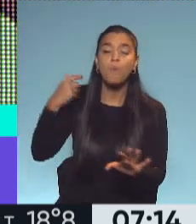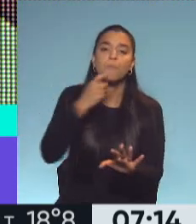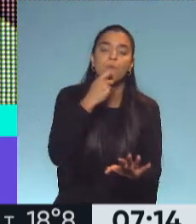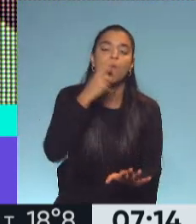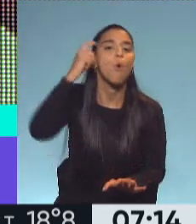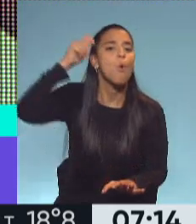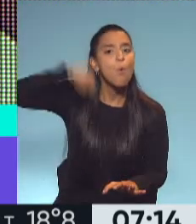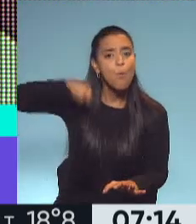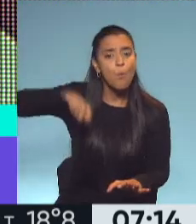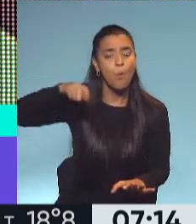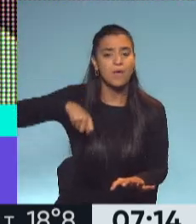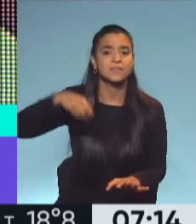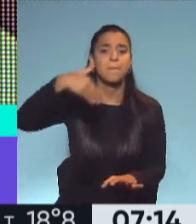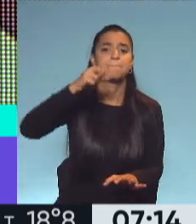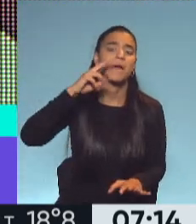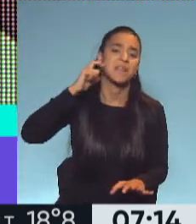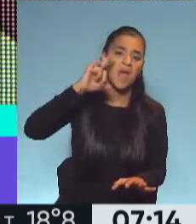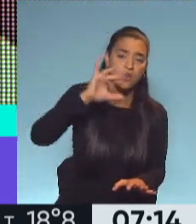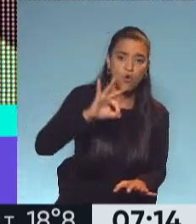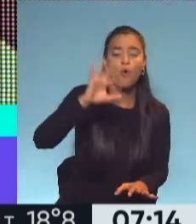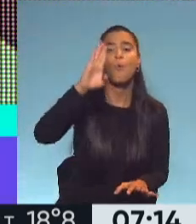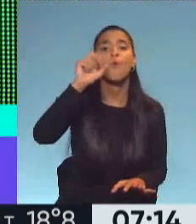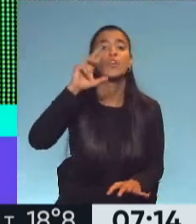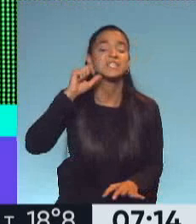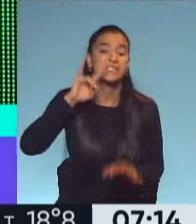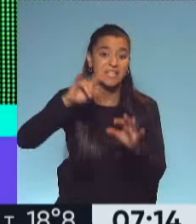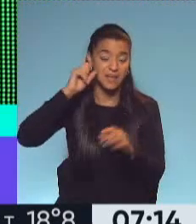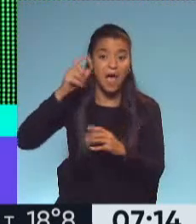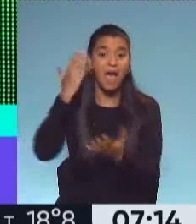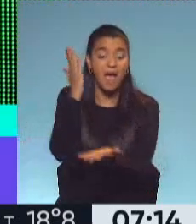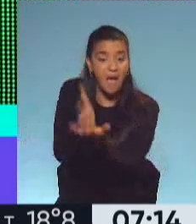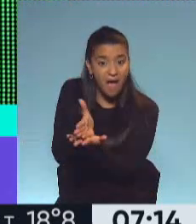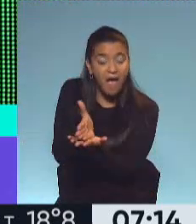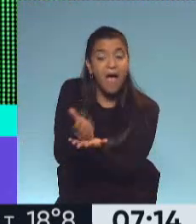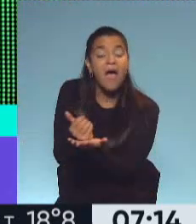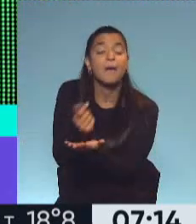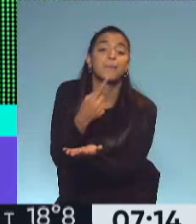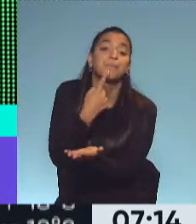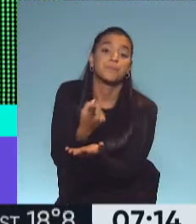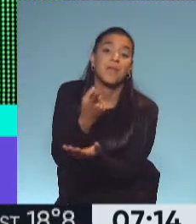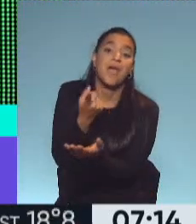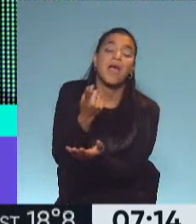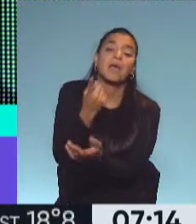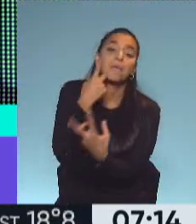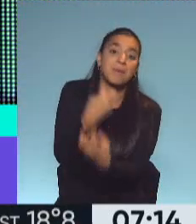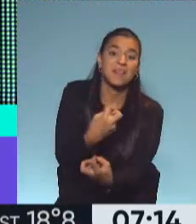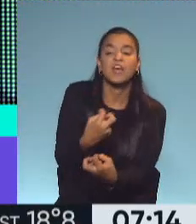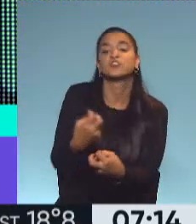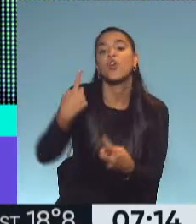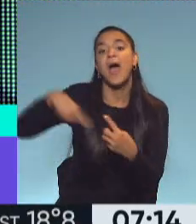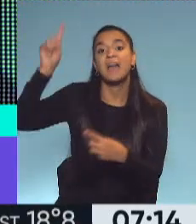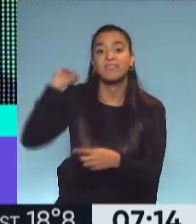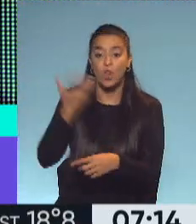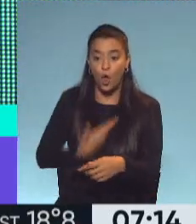que el juez de la Cámara de Casación, Mariano Borinsky, quien ha fallado en causas que involucran al anterior gobierno y al